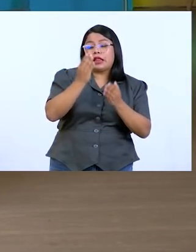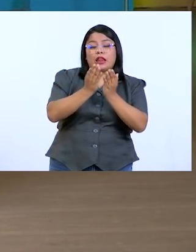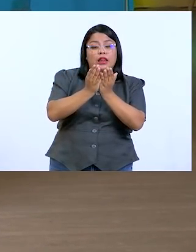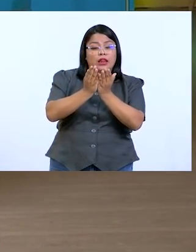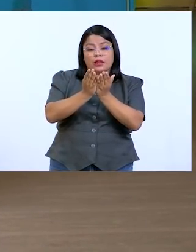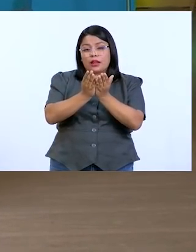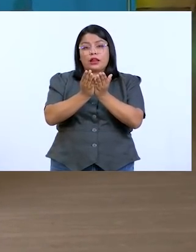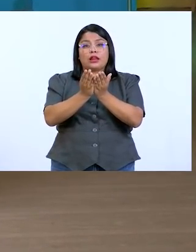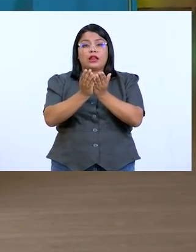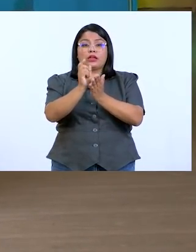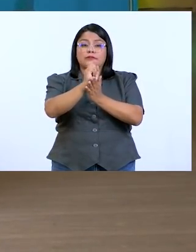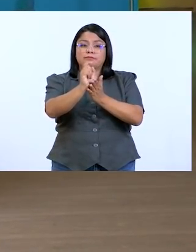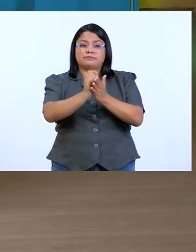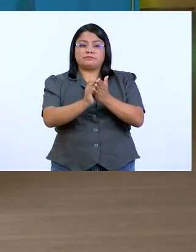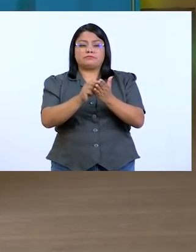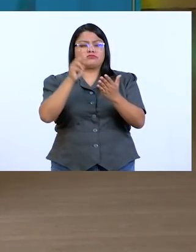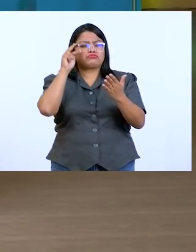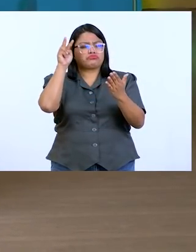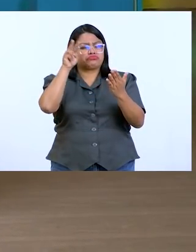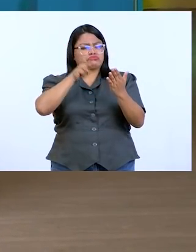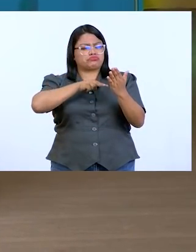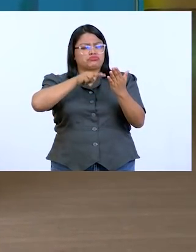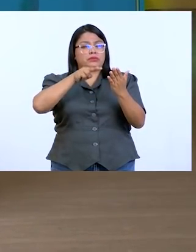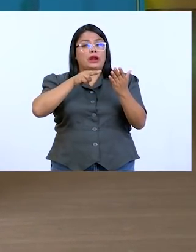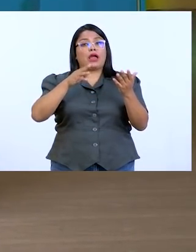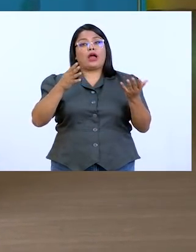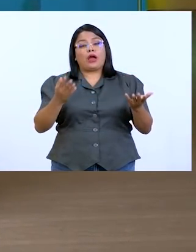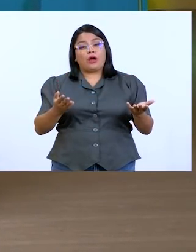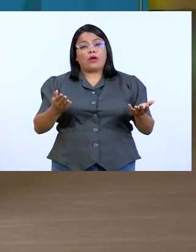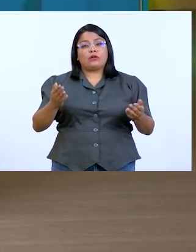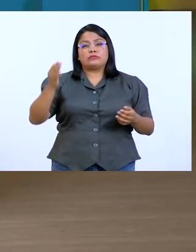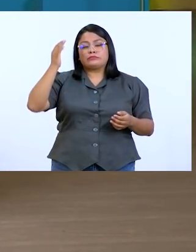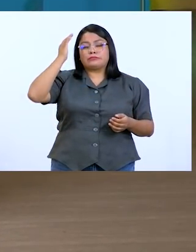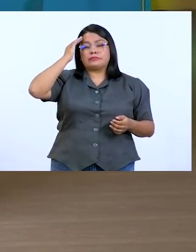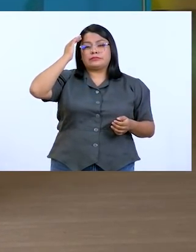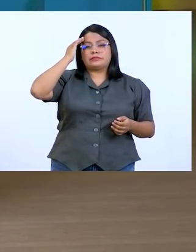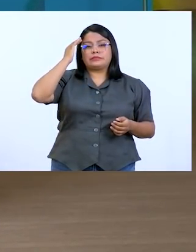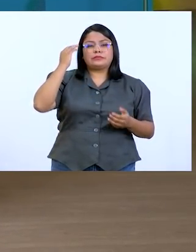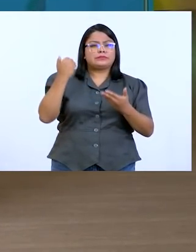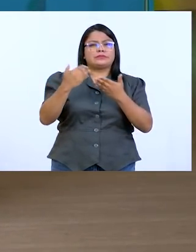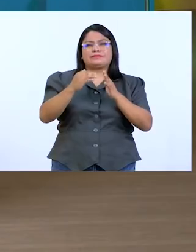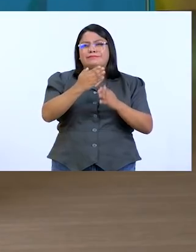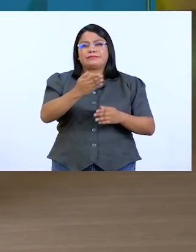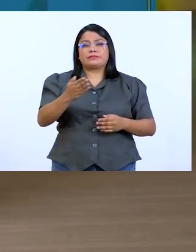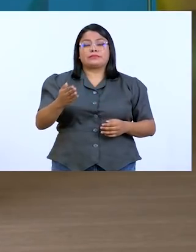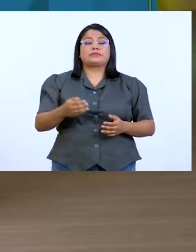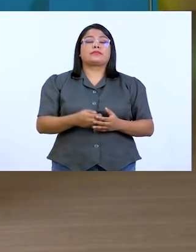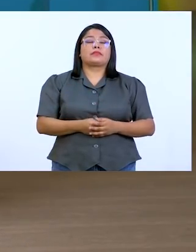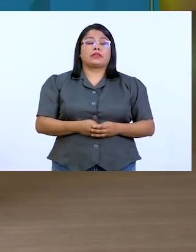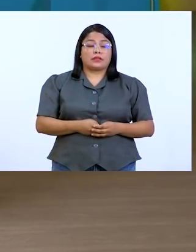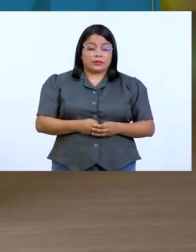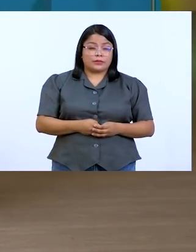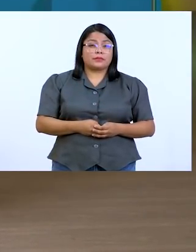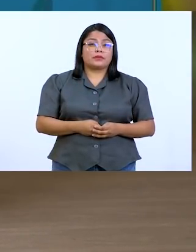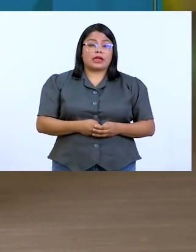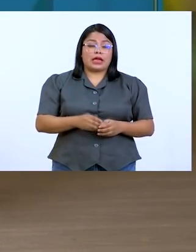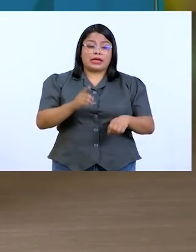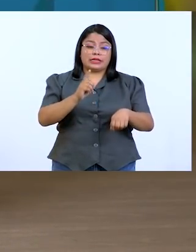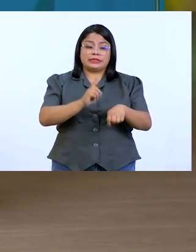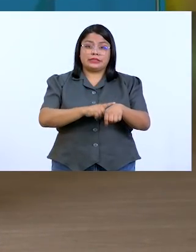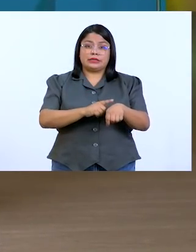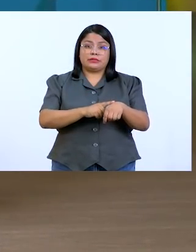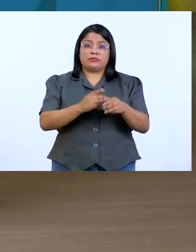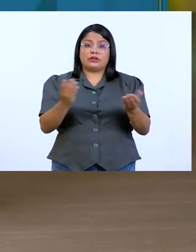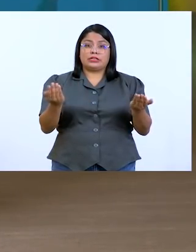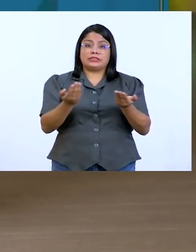comprensión lectora, la comprensión escrita o incluso la interpretación de textos, ¿verdad? Todo eso debe ser tomado en cuenta